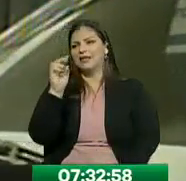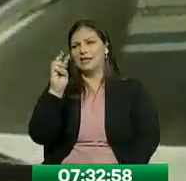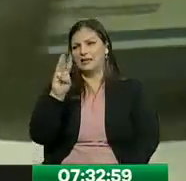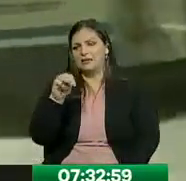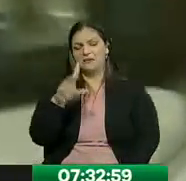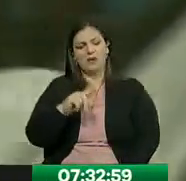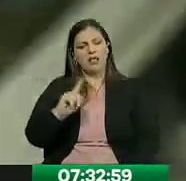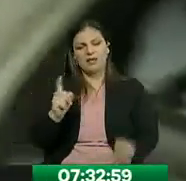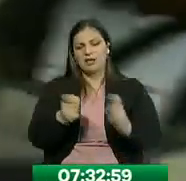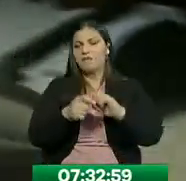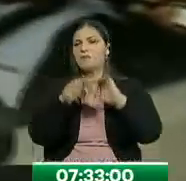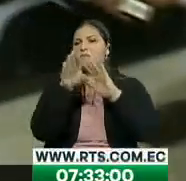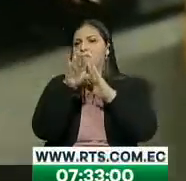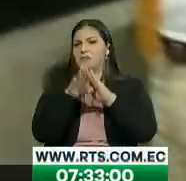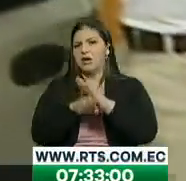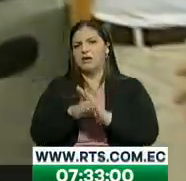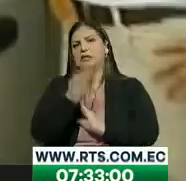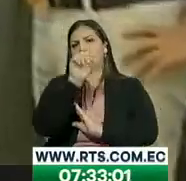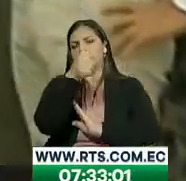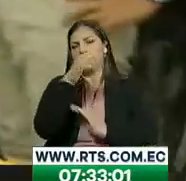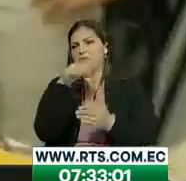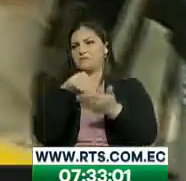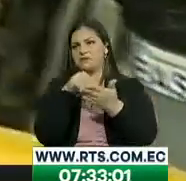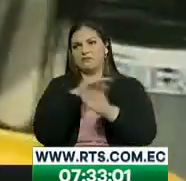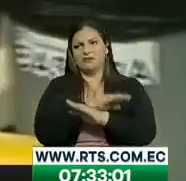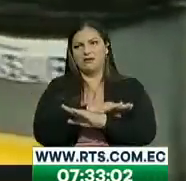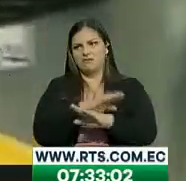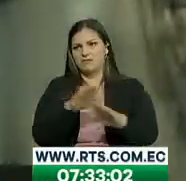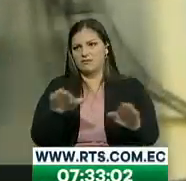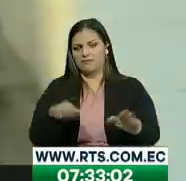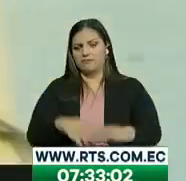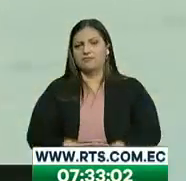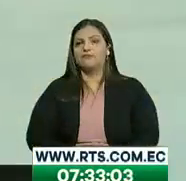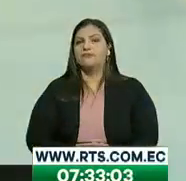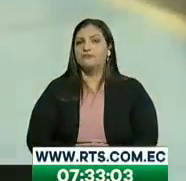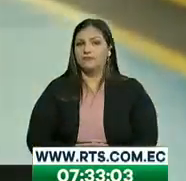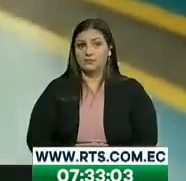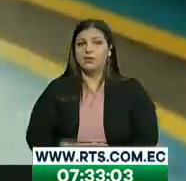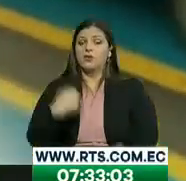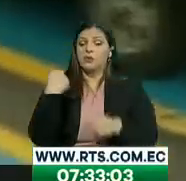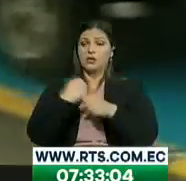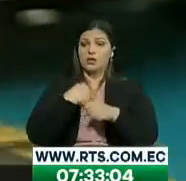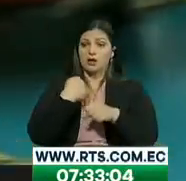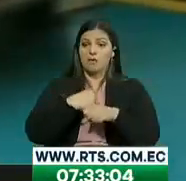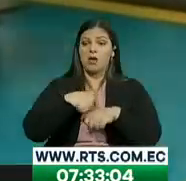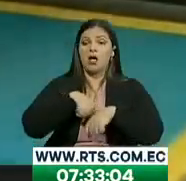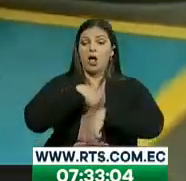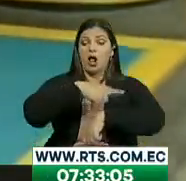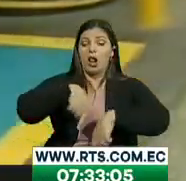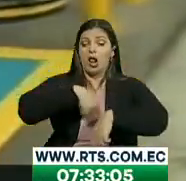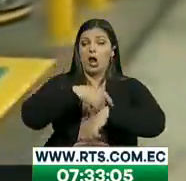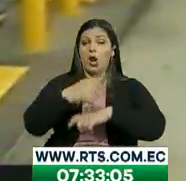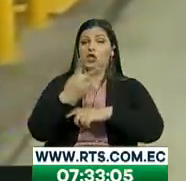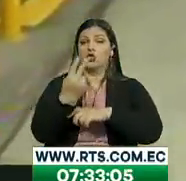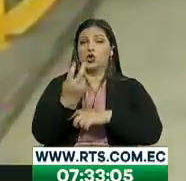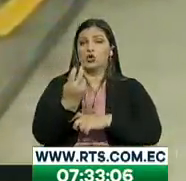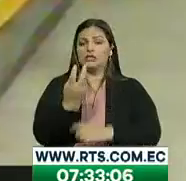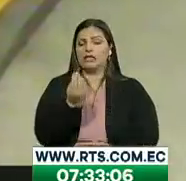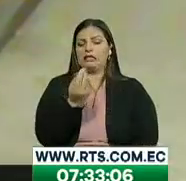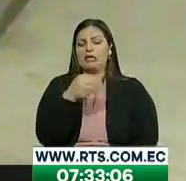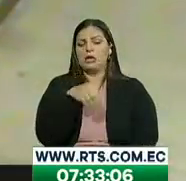tenemos que hacer doble esfuerzo ya. Si uno antes laboraba 12 horas, ahora tiene que ser 18, 20 horas. Más